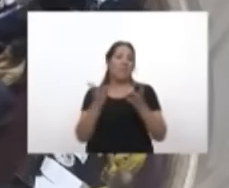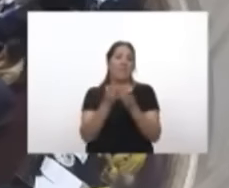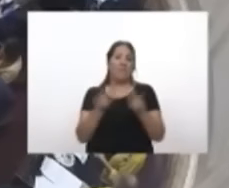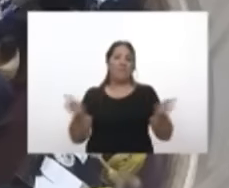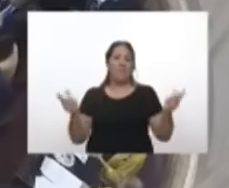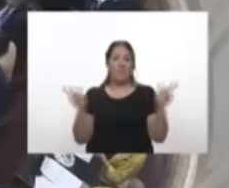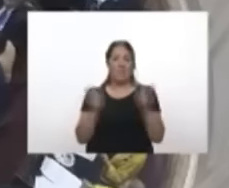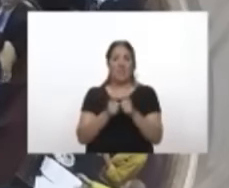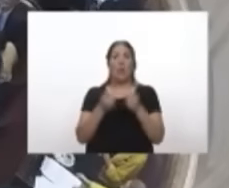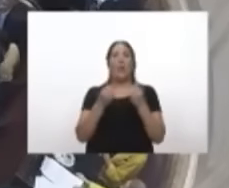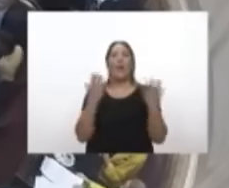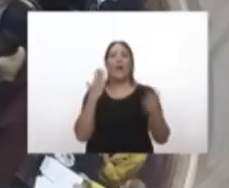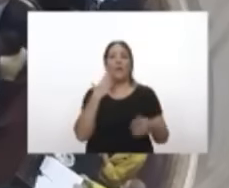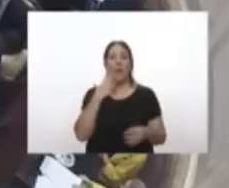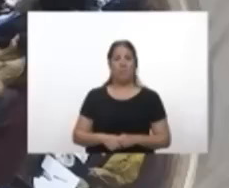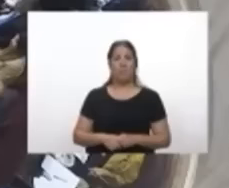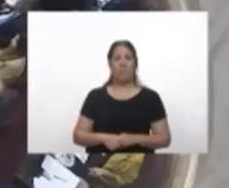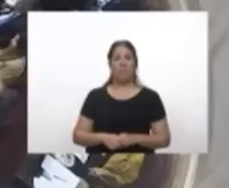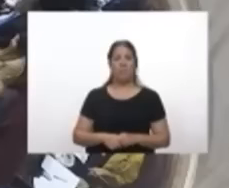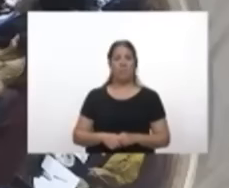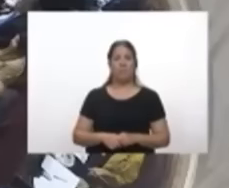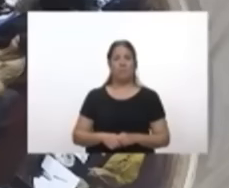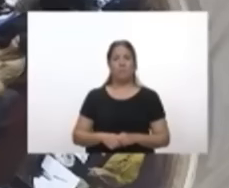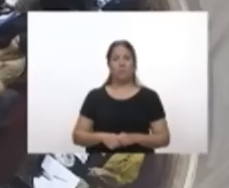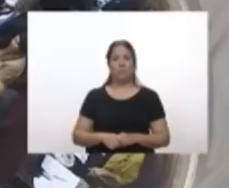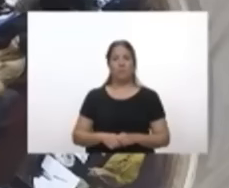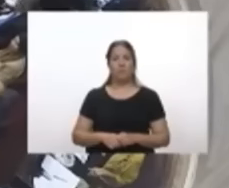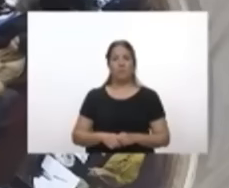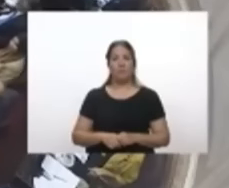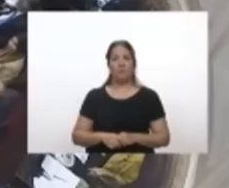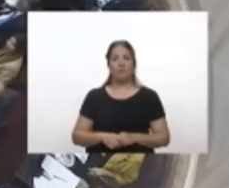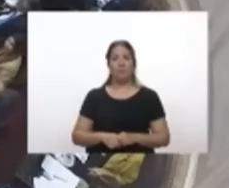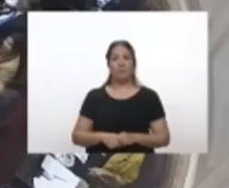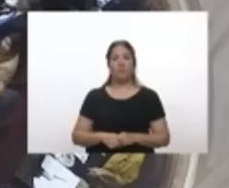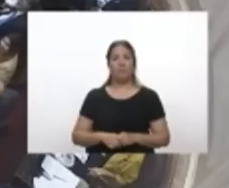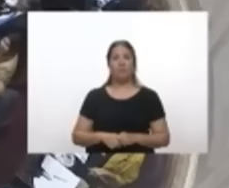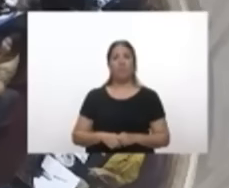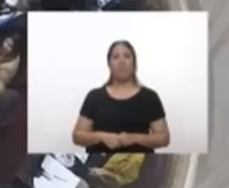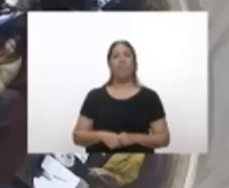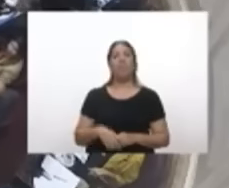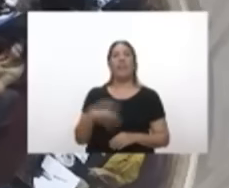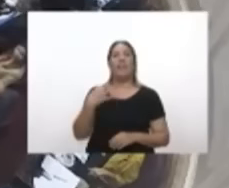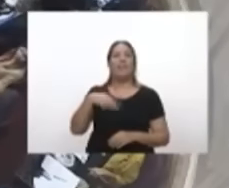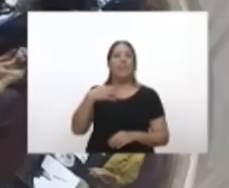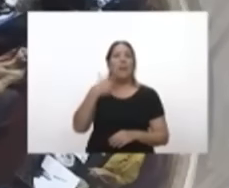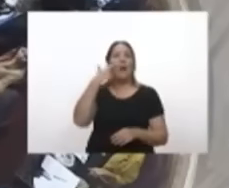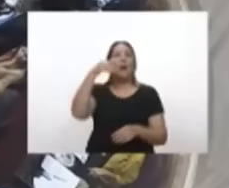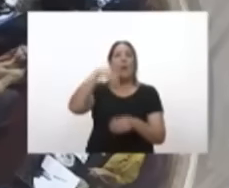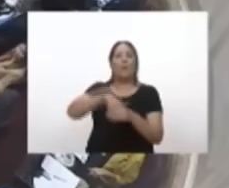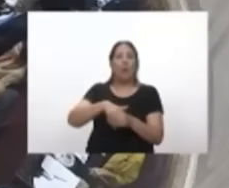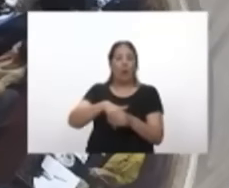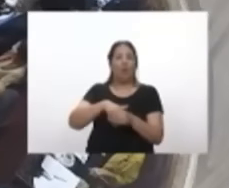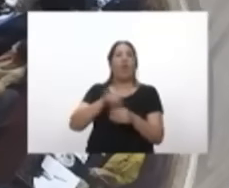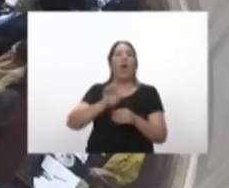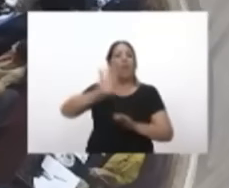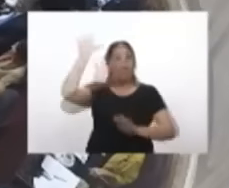la actualización de los trabajadores de la casa, digamos, de la Cámara de Diputados, los administrativos. Es una